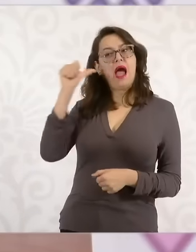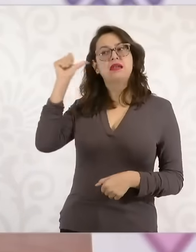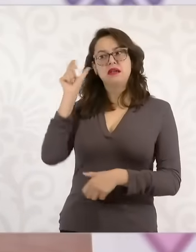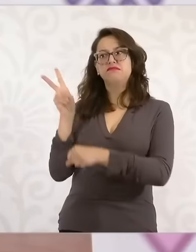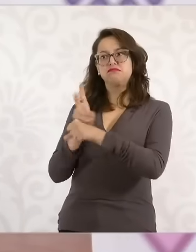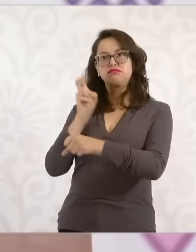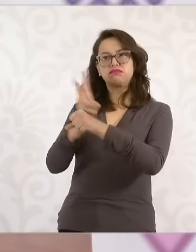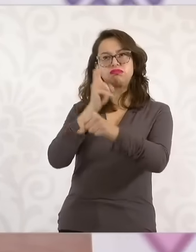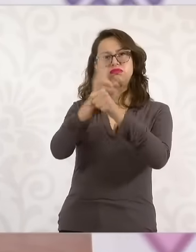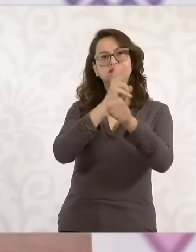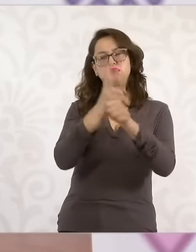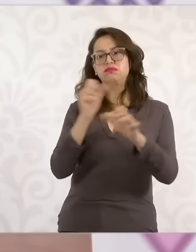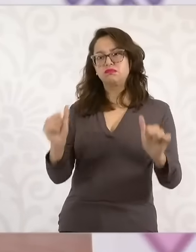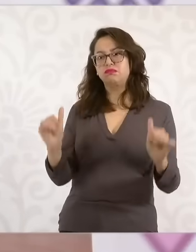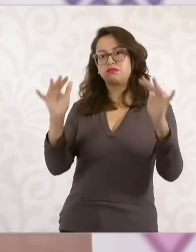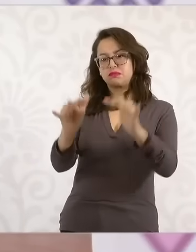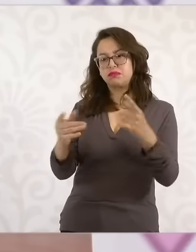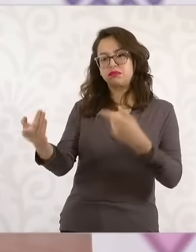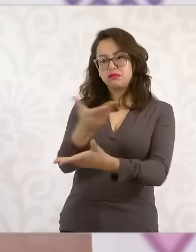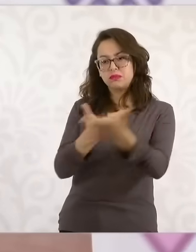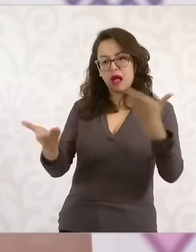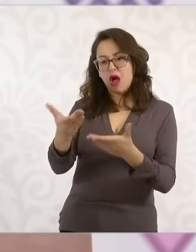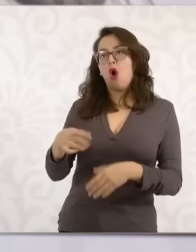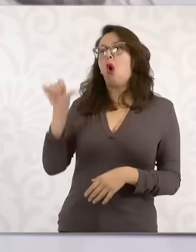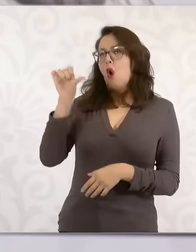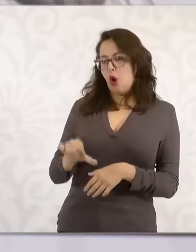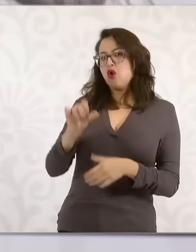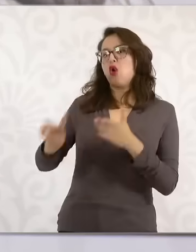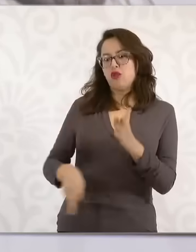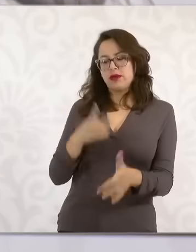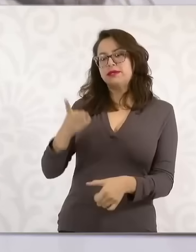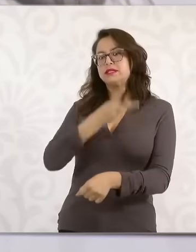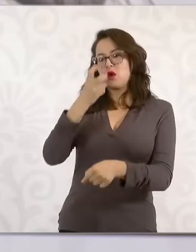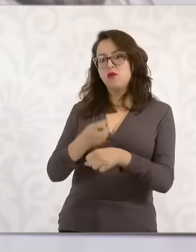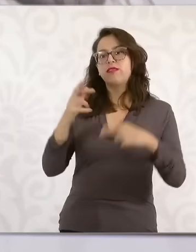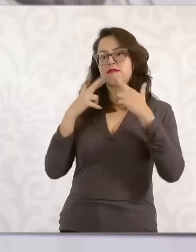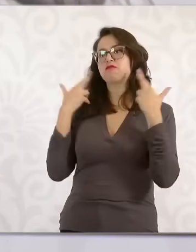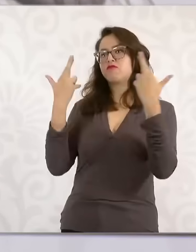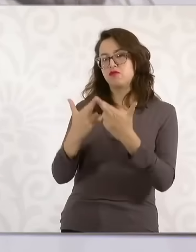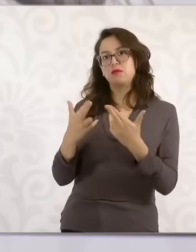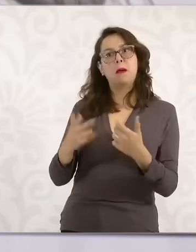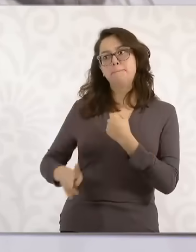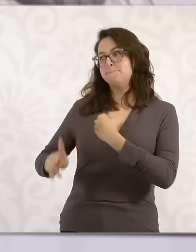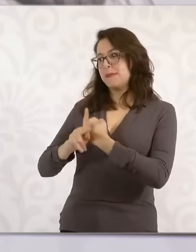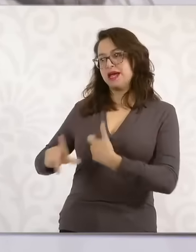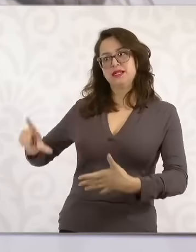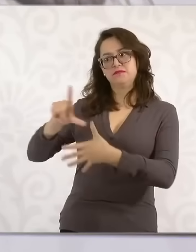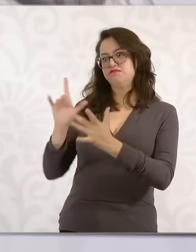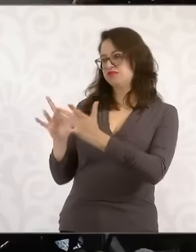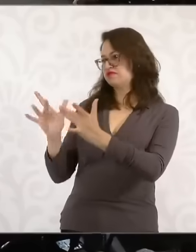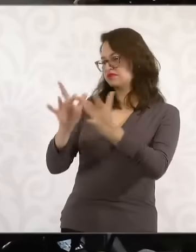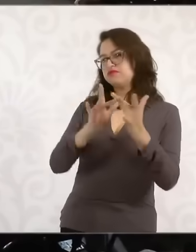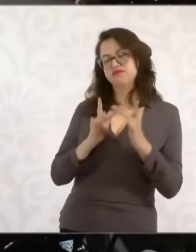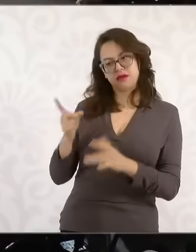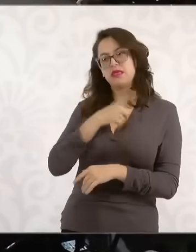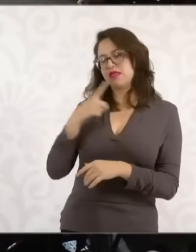y el día de hoy entiendo que va a haber otra reunión para mantenernos en contacto con todos los países de América Latina. Con el